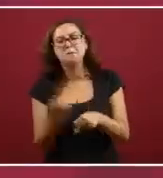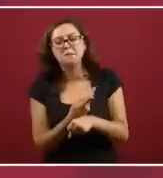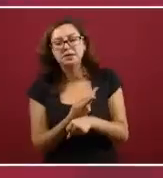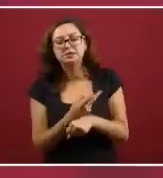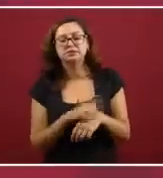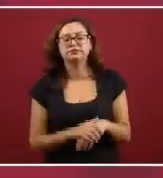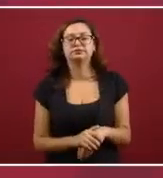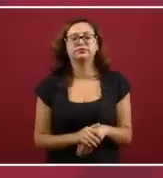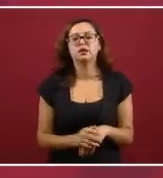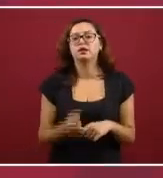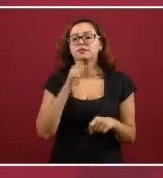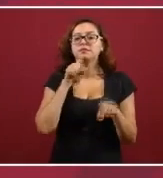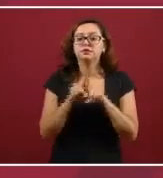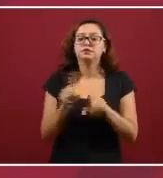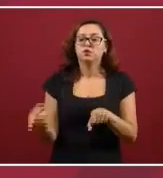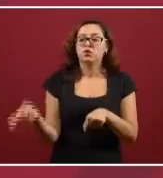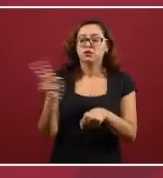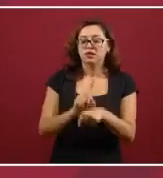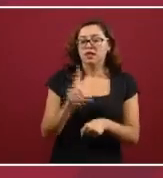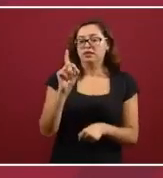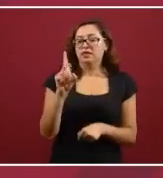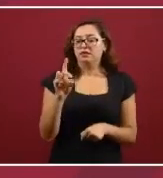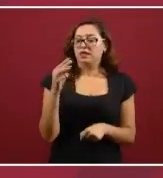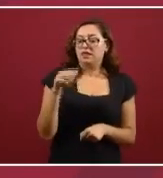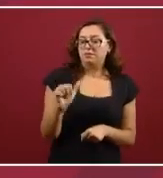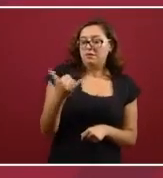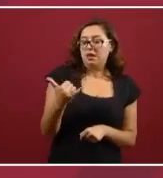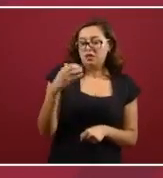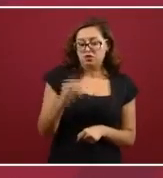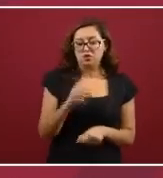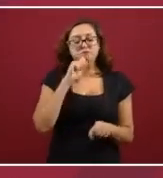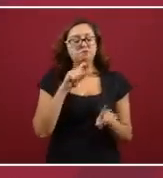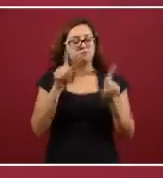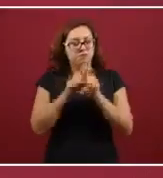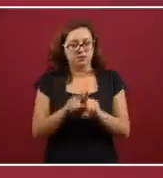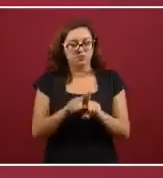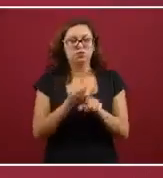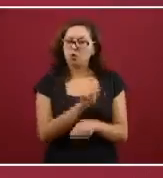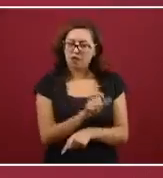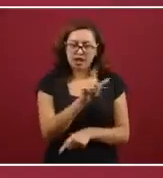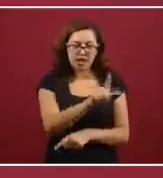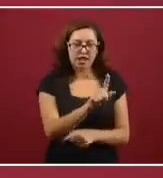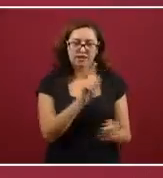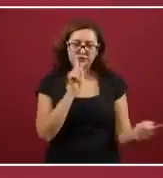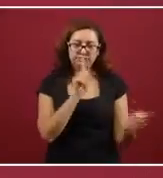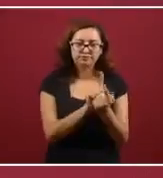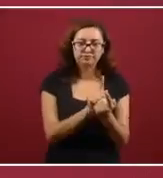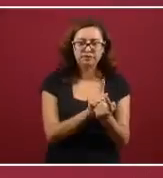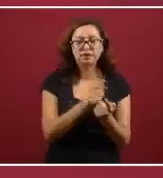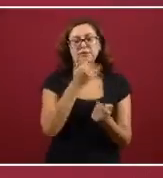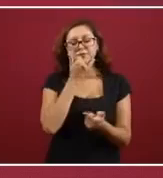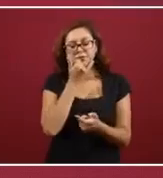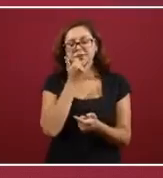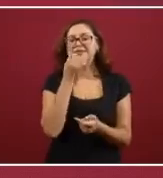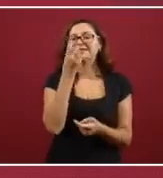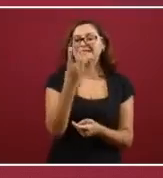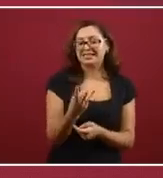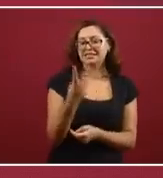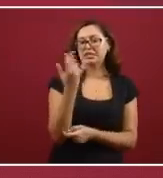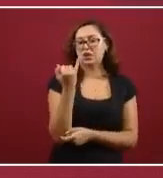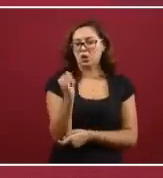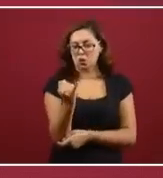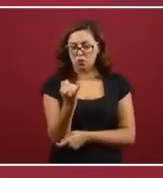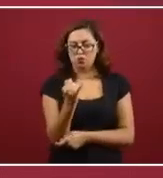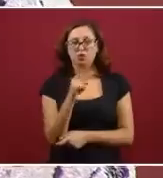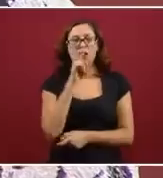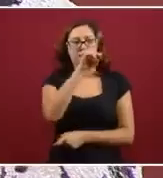día 30 de mayo, que me reuní con él en el día 3 de junio, disculpen, que me reuní con